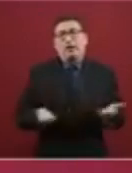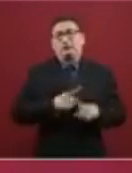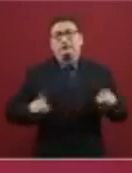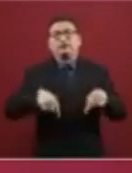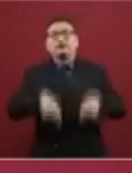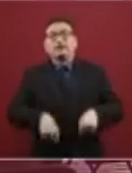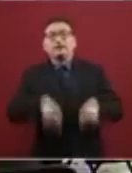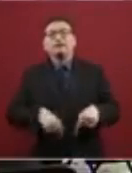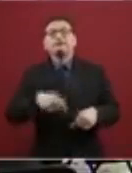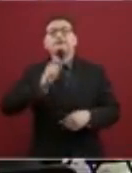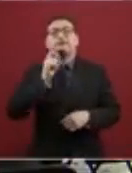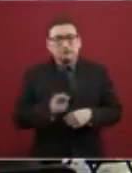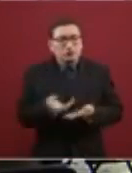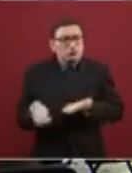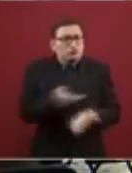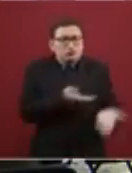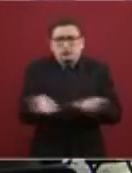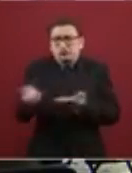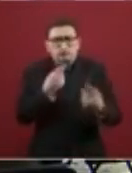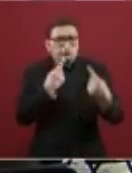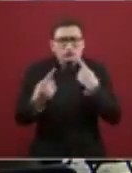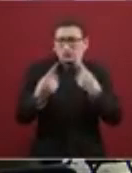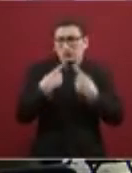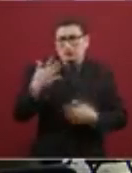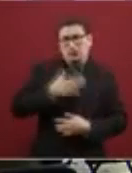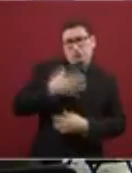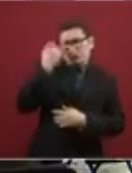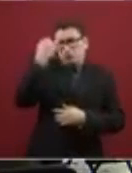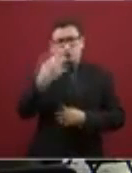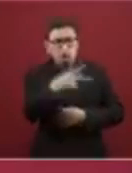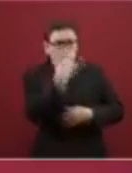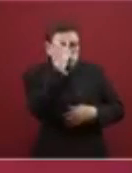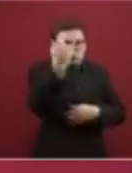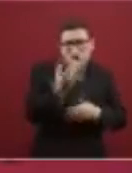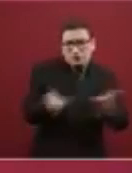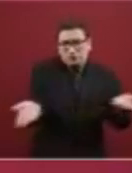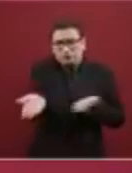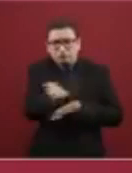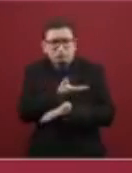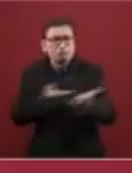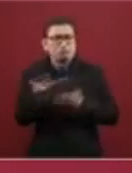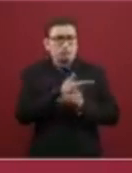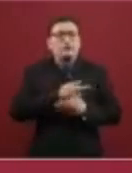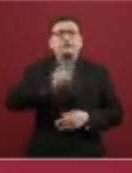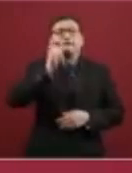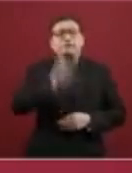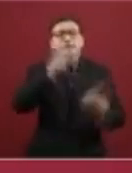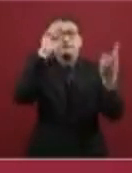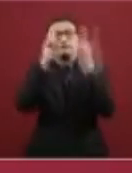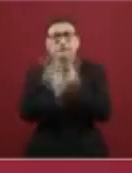estamos haciendo ahora. O sea, que podemos discrepar, pero nos respetamos y esto es sano para la vida